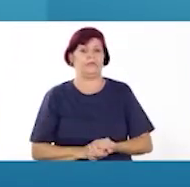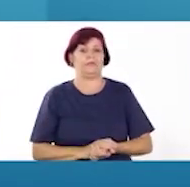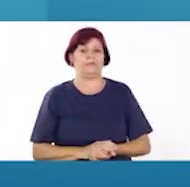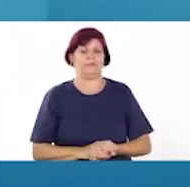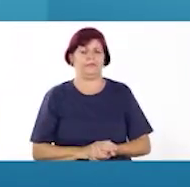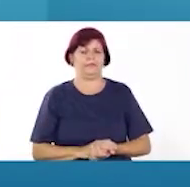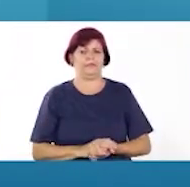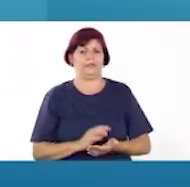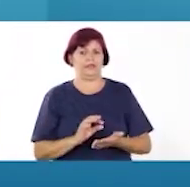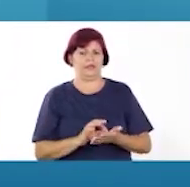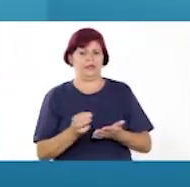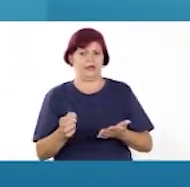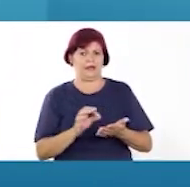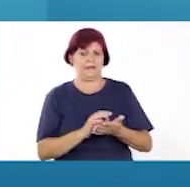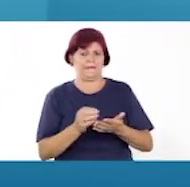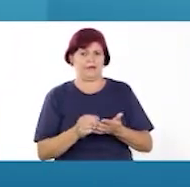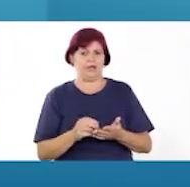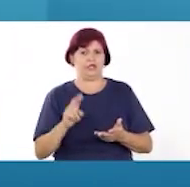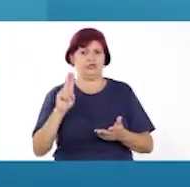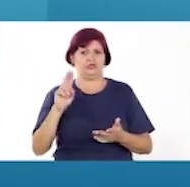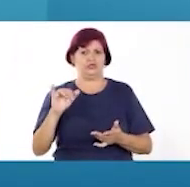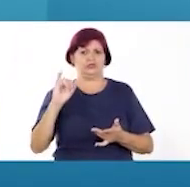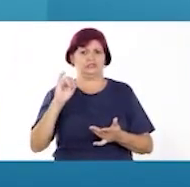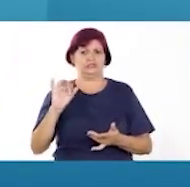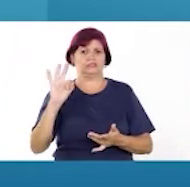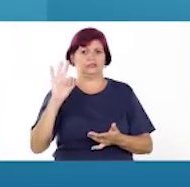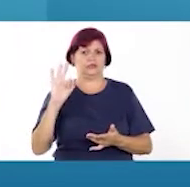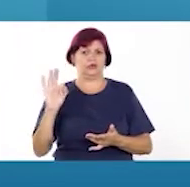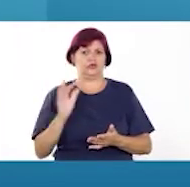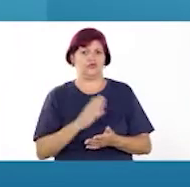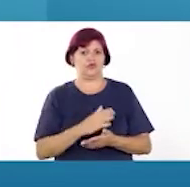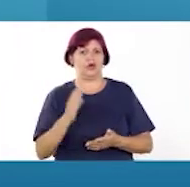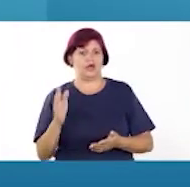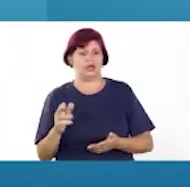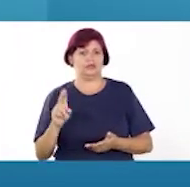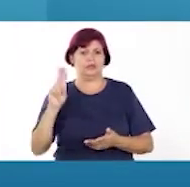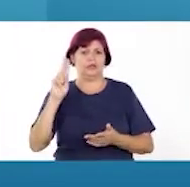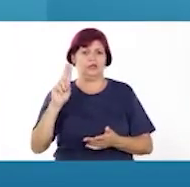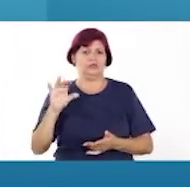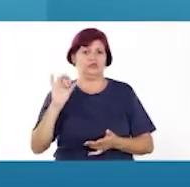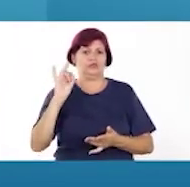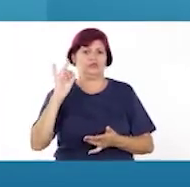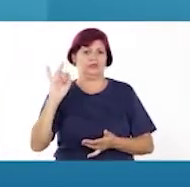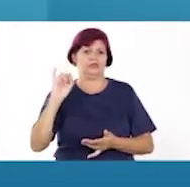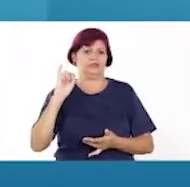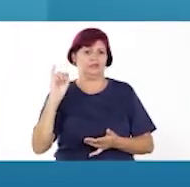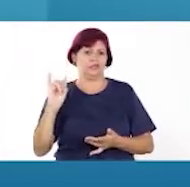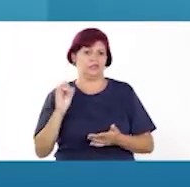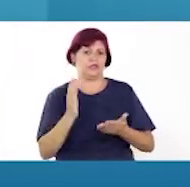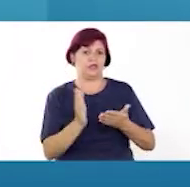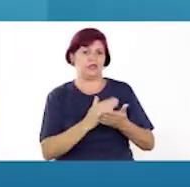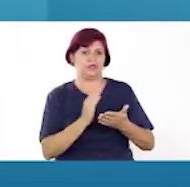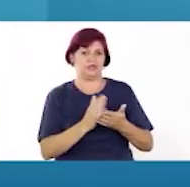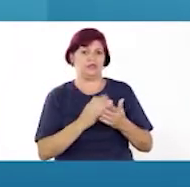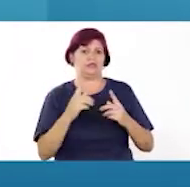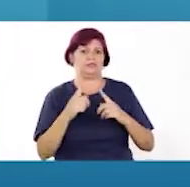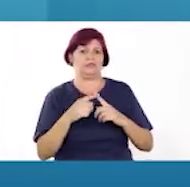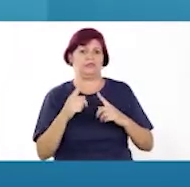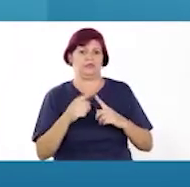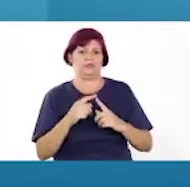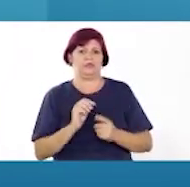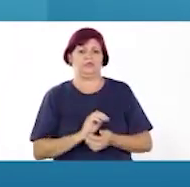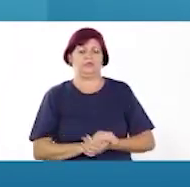Granma, que están en las páginas 268 a las 276 del libro de